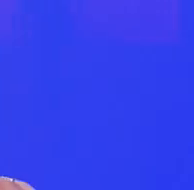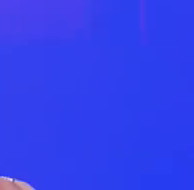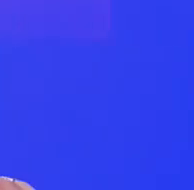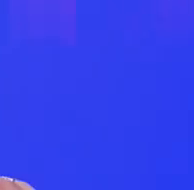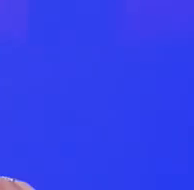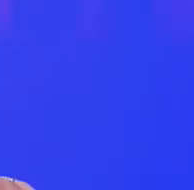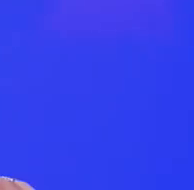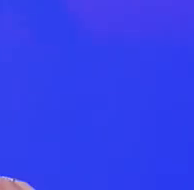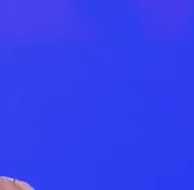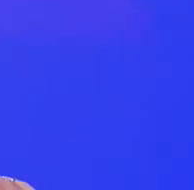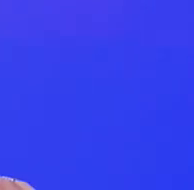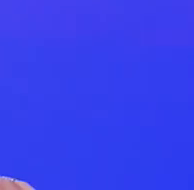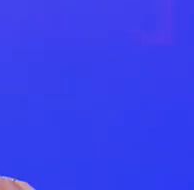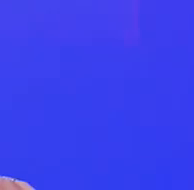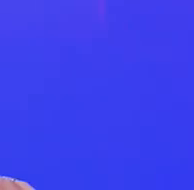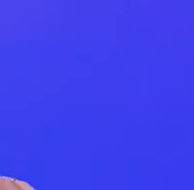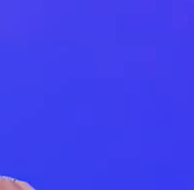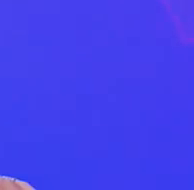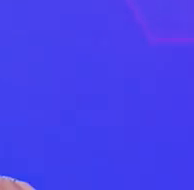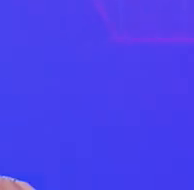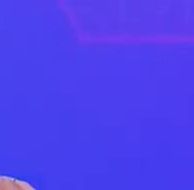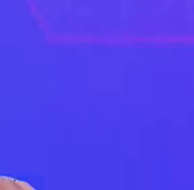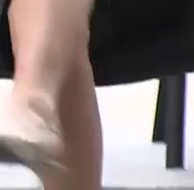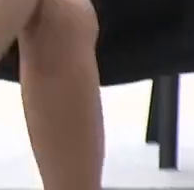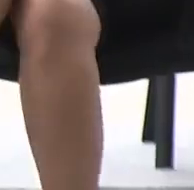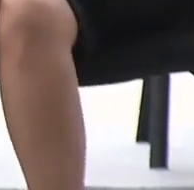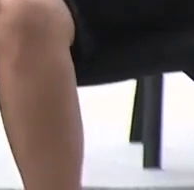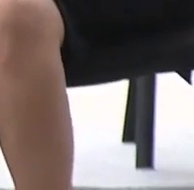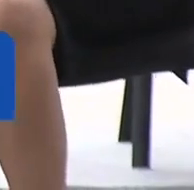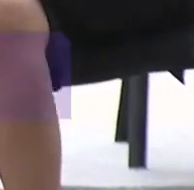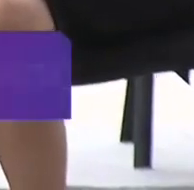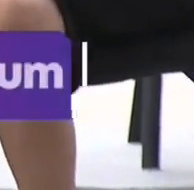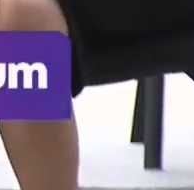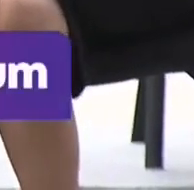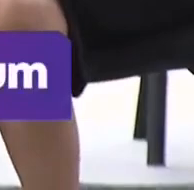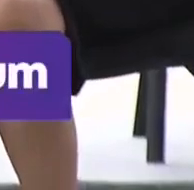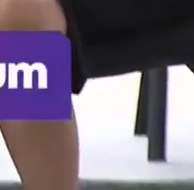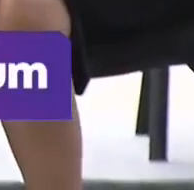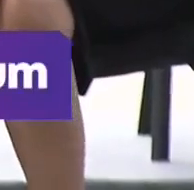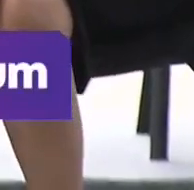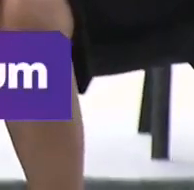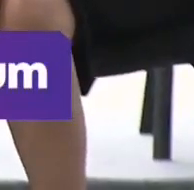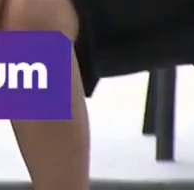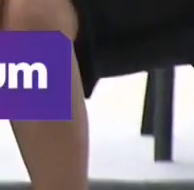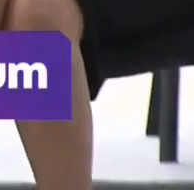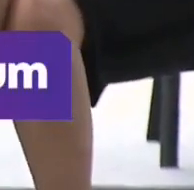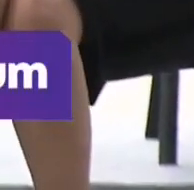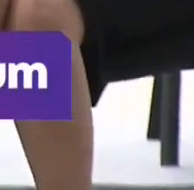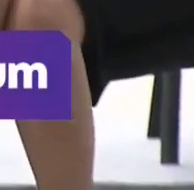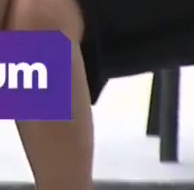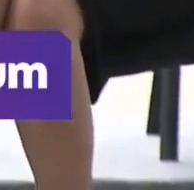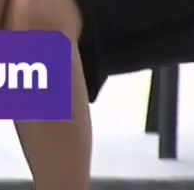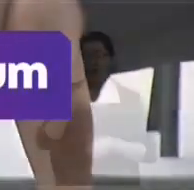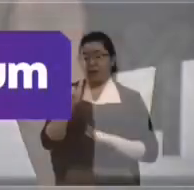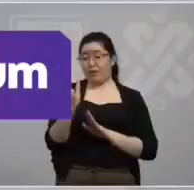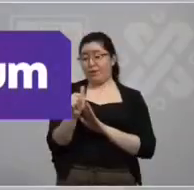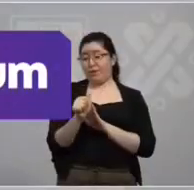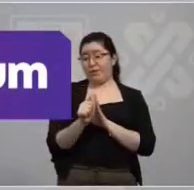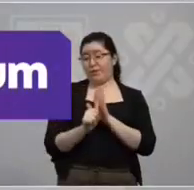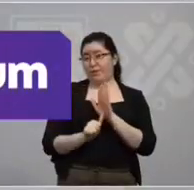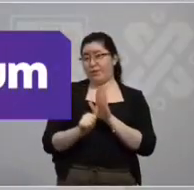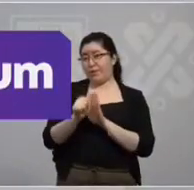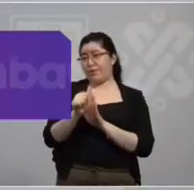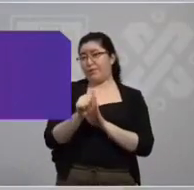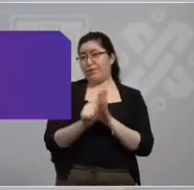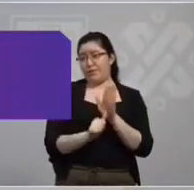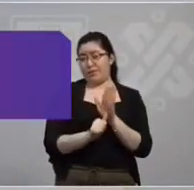amenazando a la jefa de gobierno la fiscalía capitalina ya investiga un presunto ataque contra claudia sheinbaum precisó